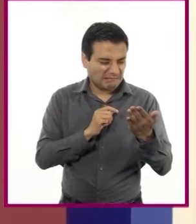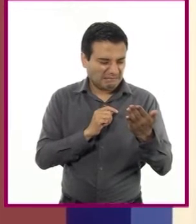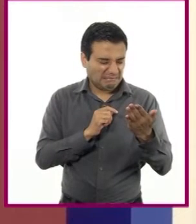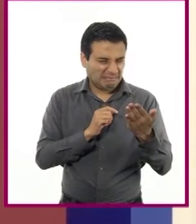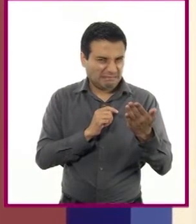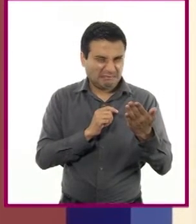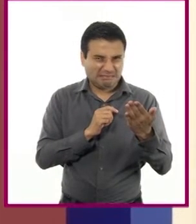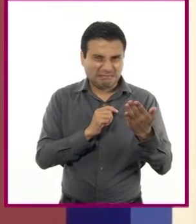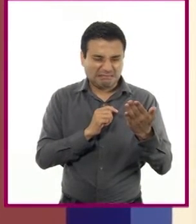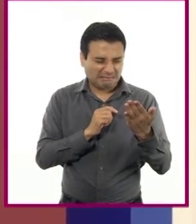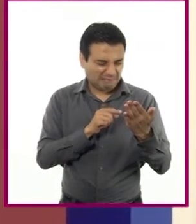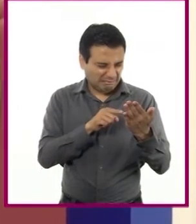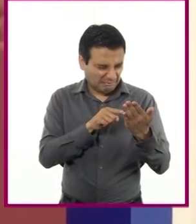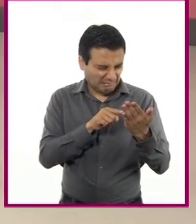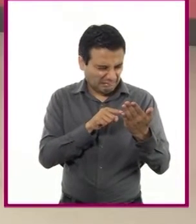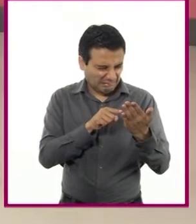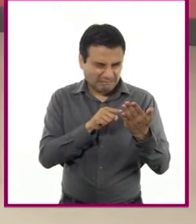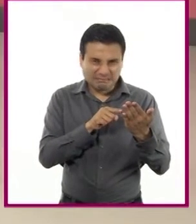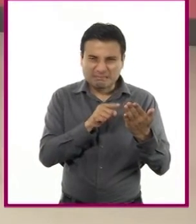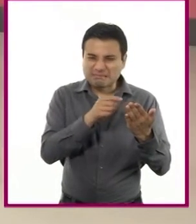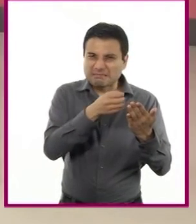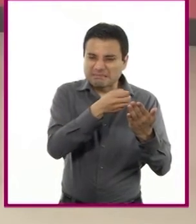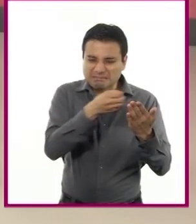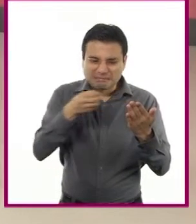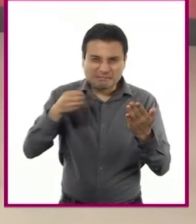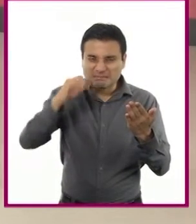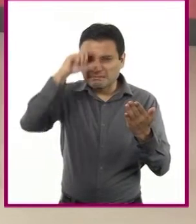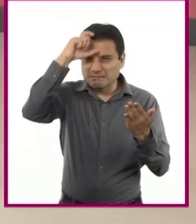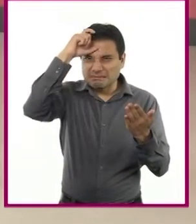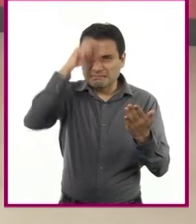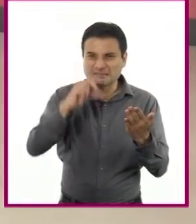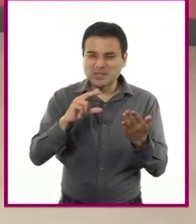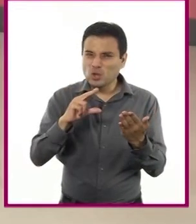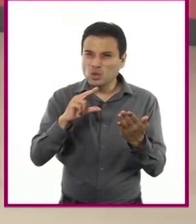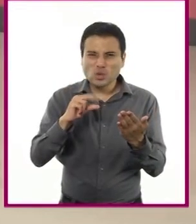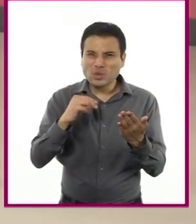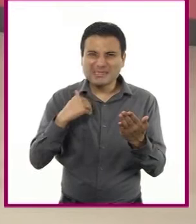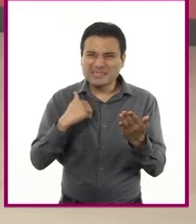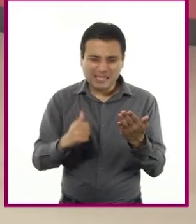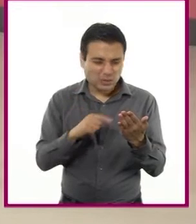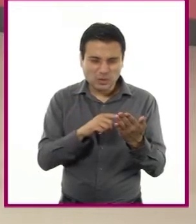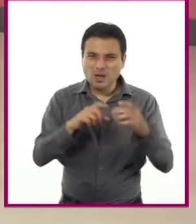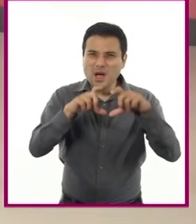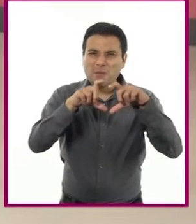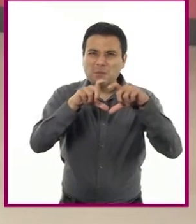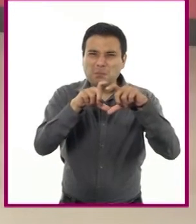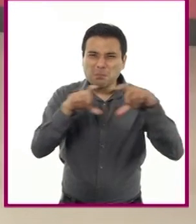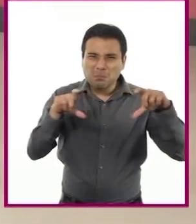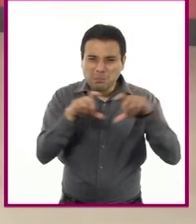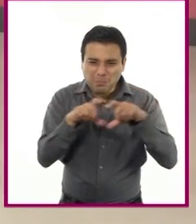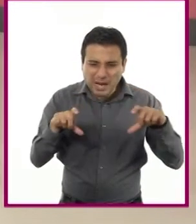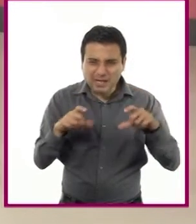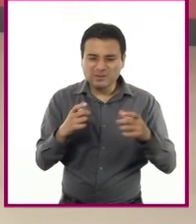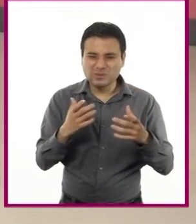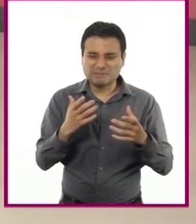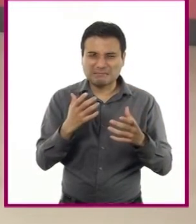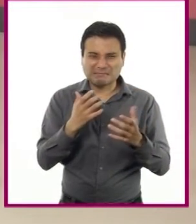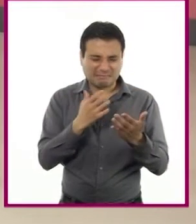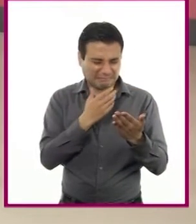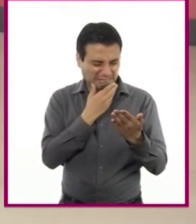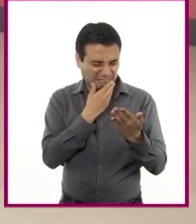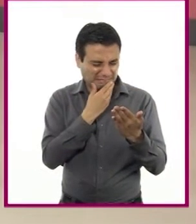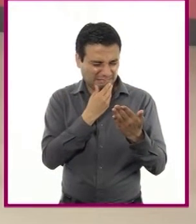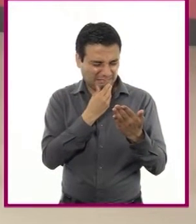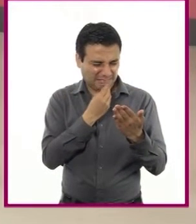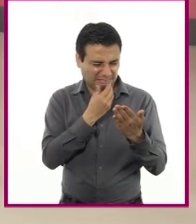mucho trabajo organizar la información y distinguir entre todos los párrafos que escribo lo realmente relevante y útil para el